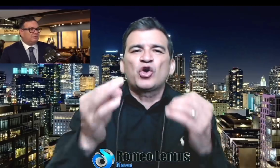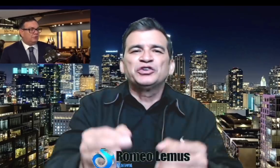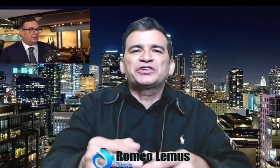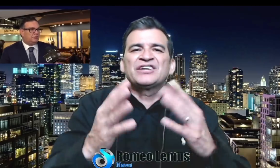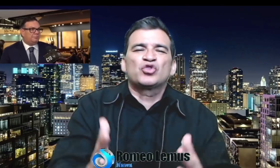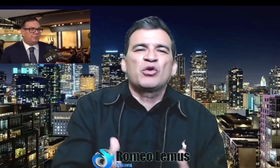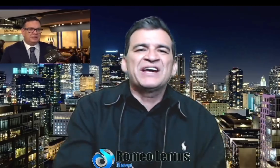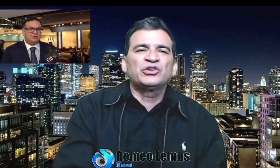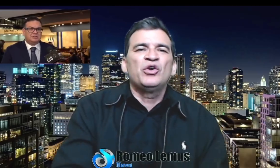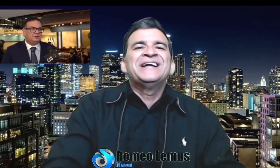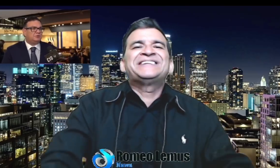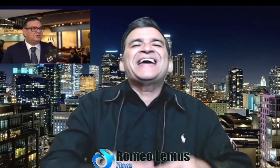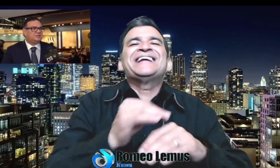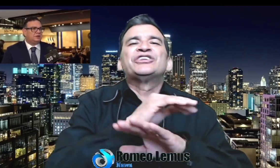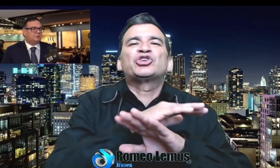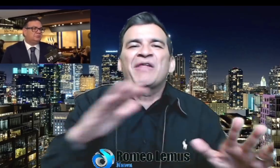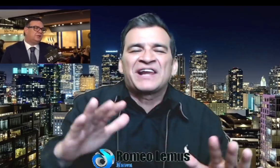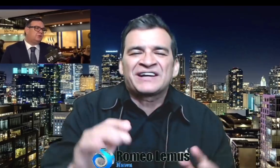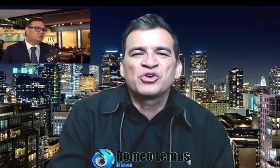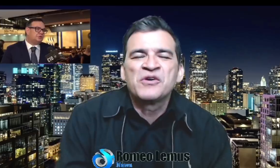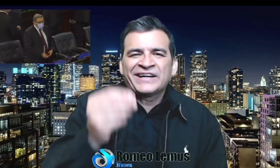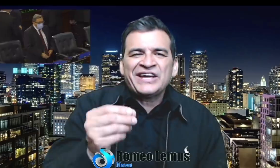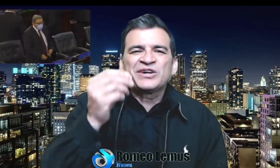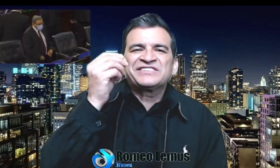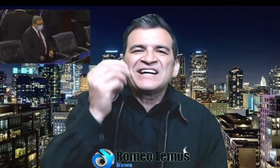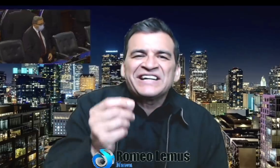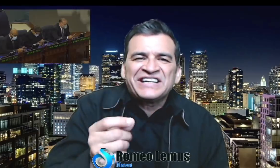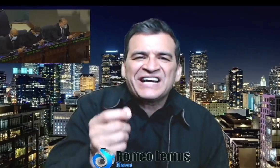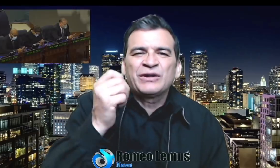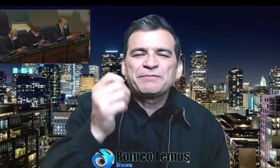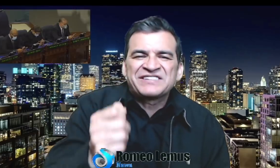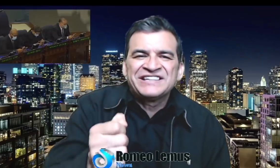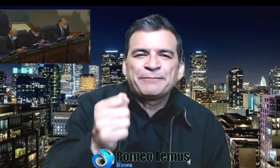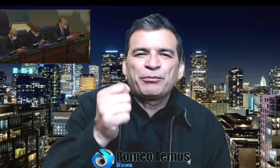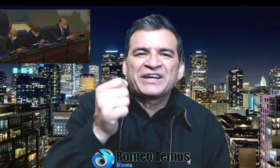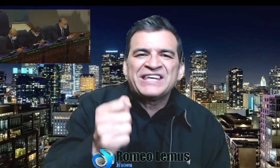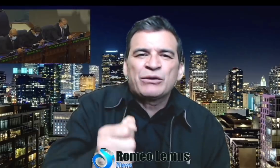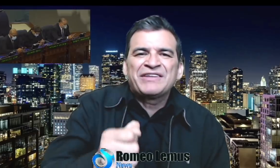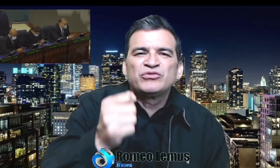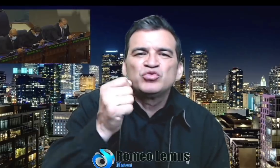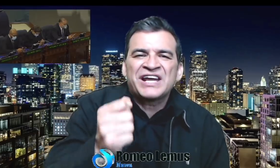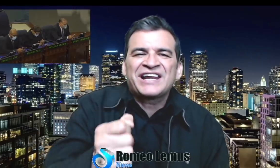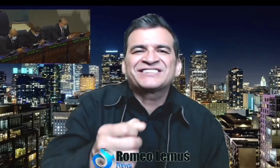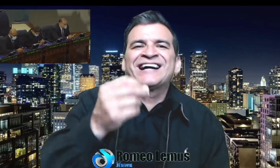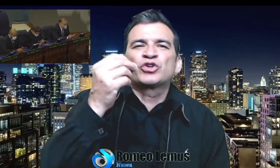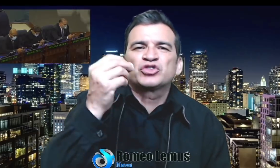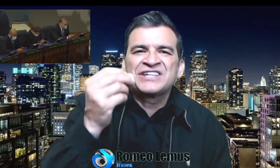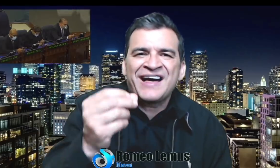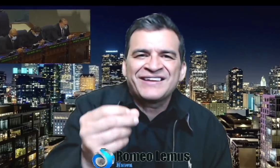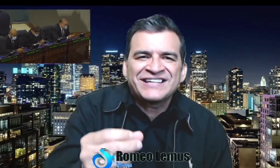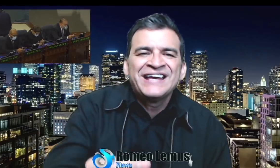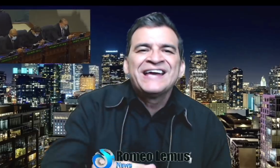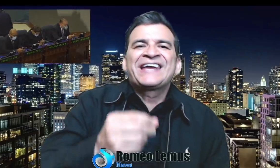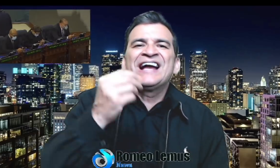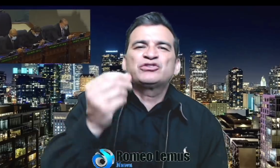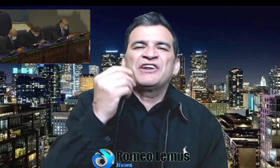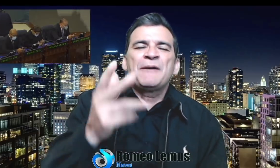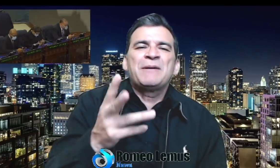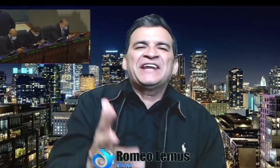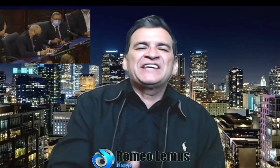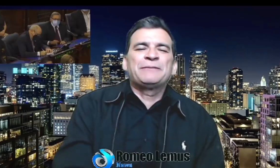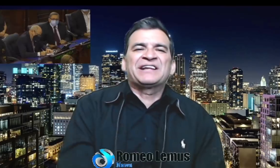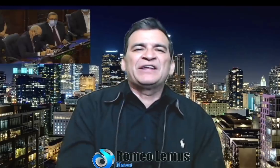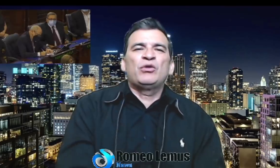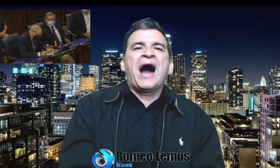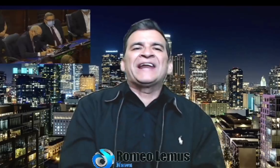en contra de su gobierno tienen toda la razón aquellos que están criticando al presidente porque llegó a denunciar las atrocidades que ha hecho